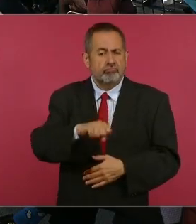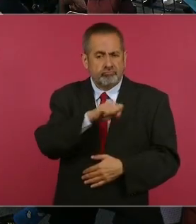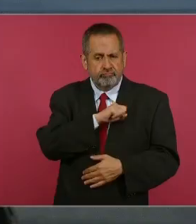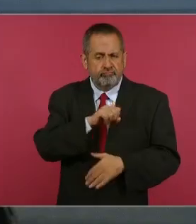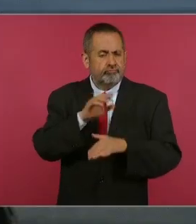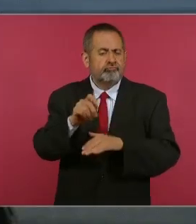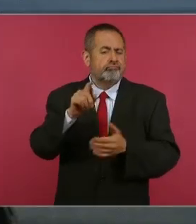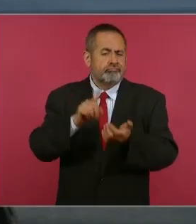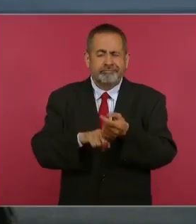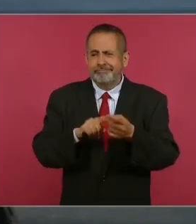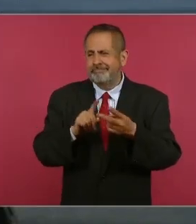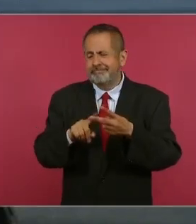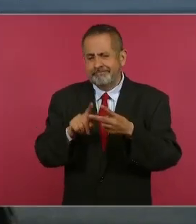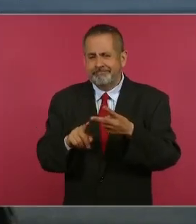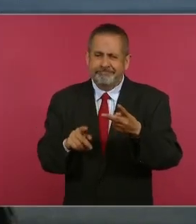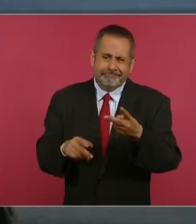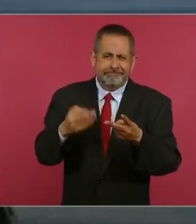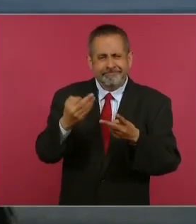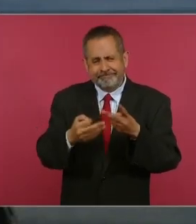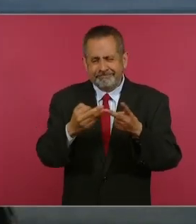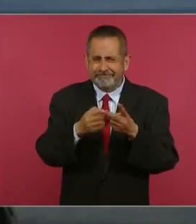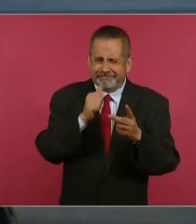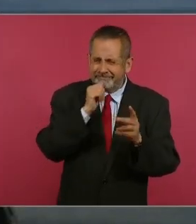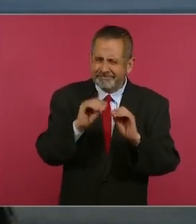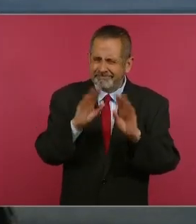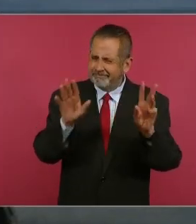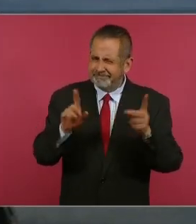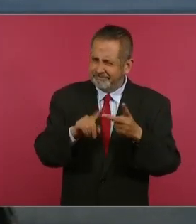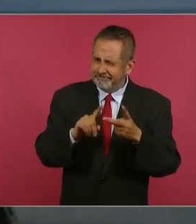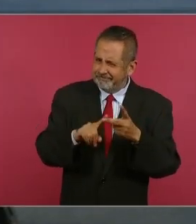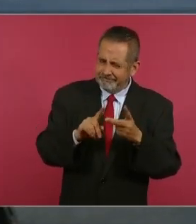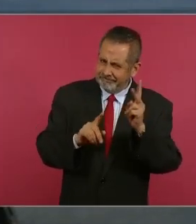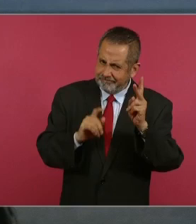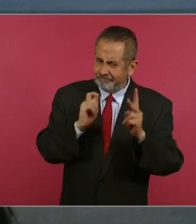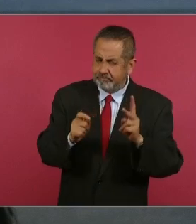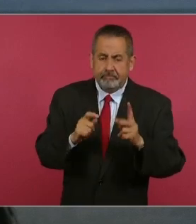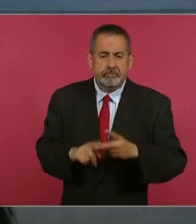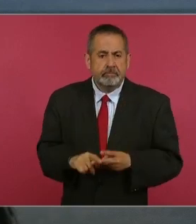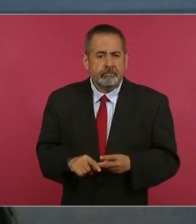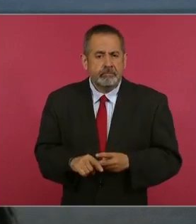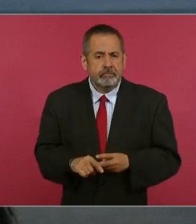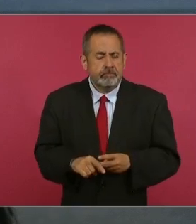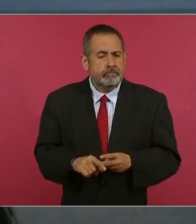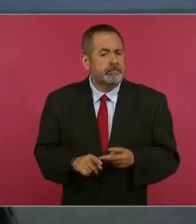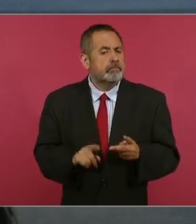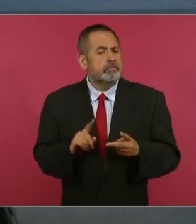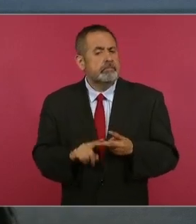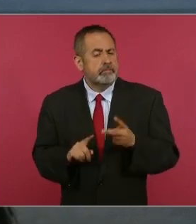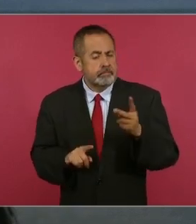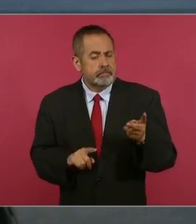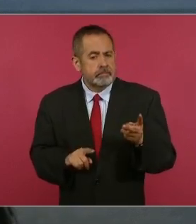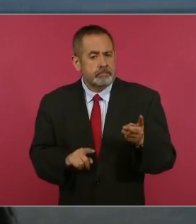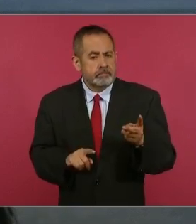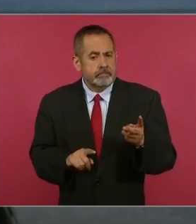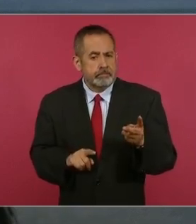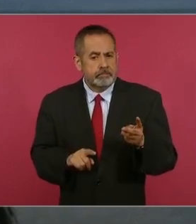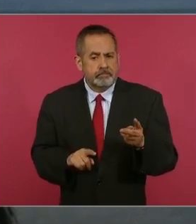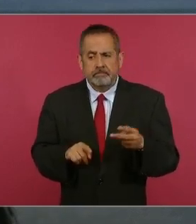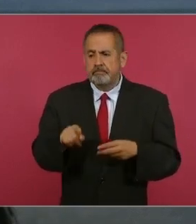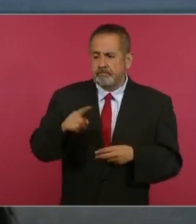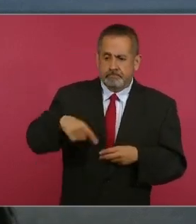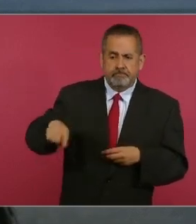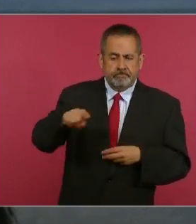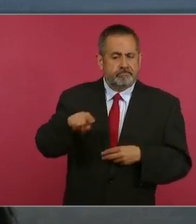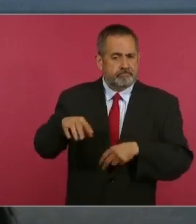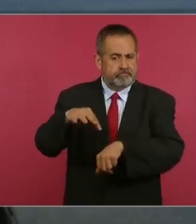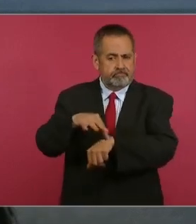situación que ha quedado un poco clara, en el sentido de que se ha reconocido a los médicos que, bueno,